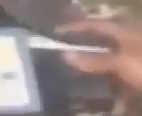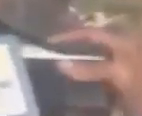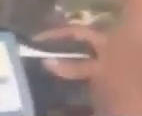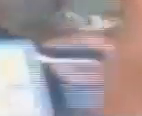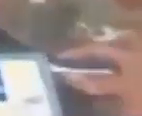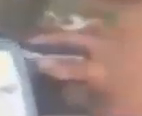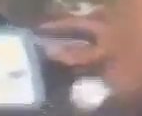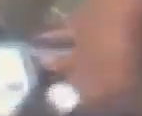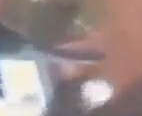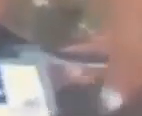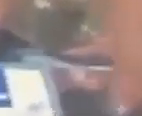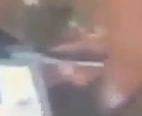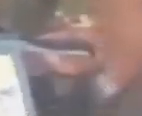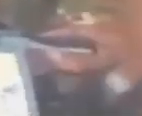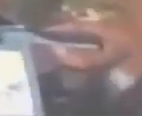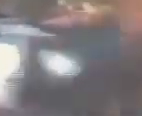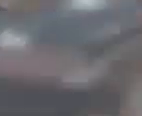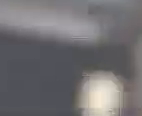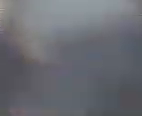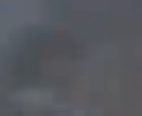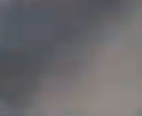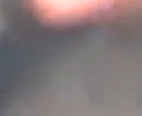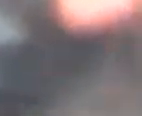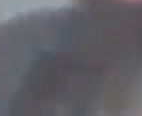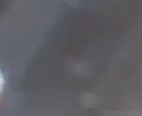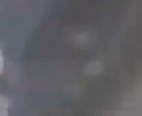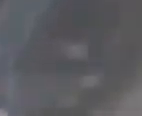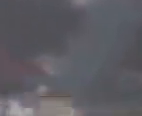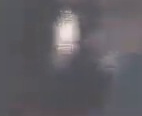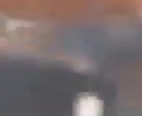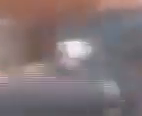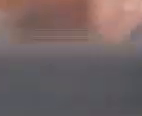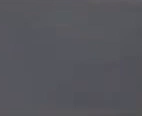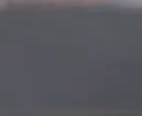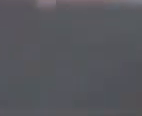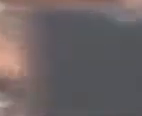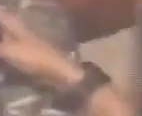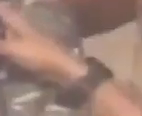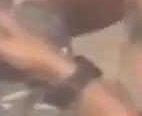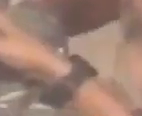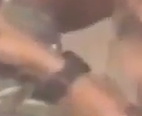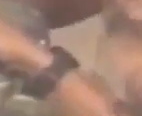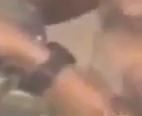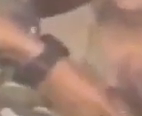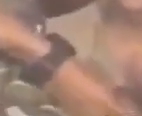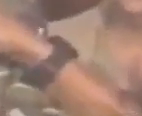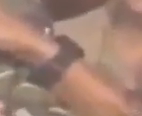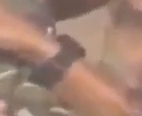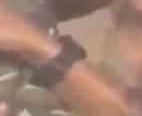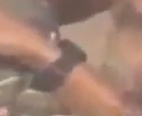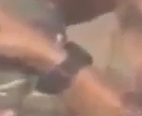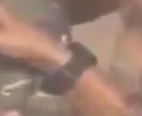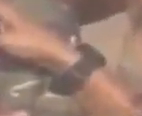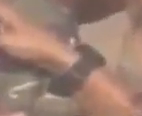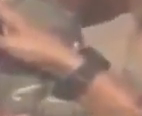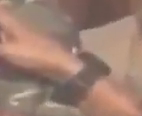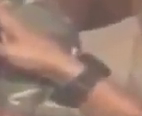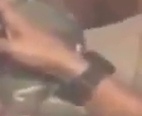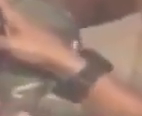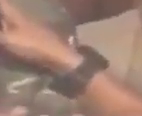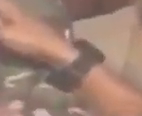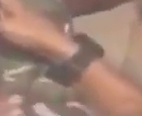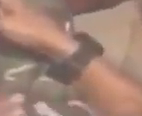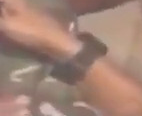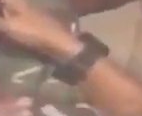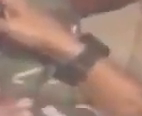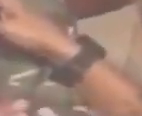pueblo de Venezuela. Y este mensaje bolivariano va dirigido a los valientes soldados que se encuentran en el Regimiento de Paracaidistas